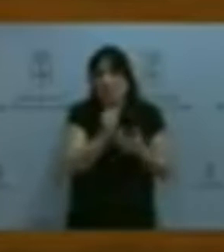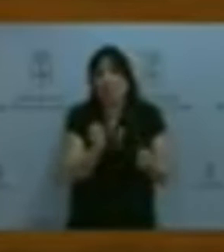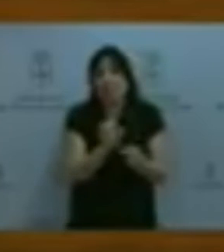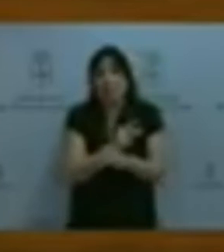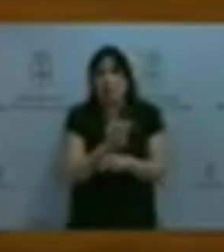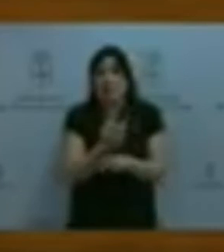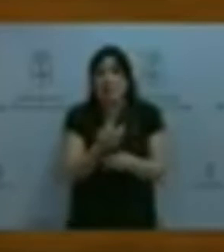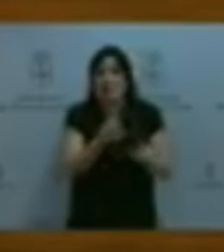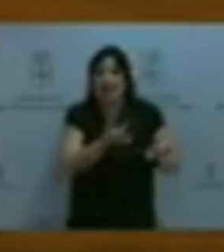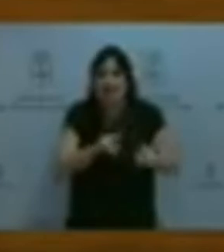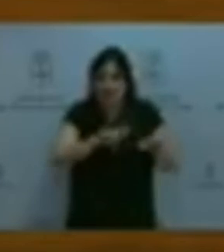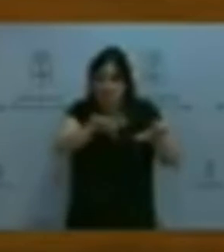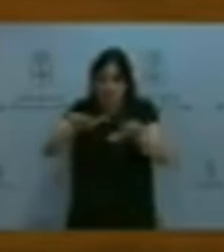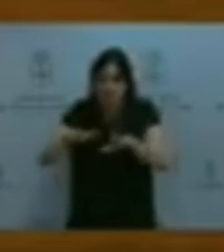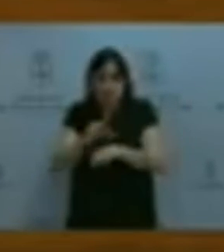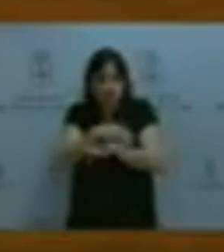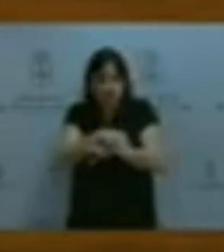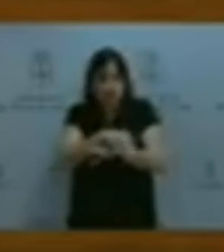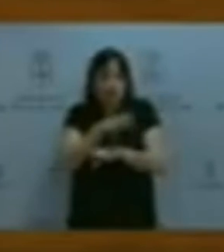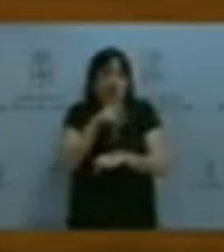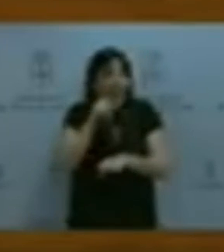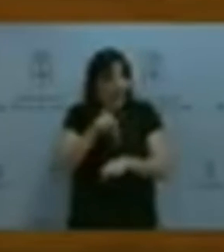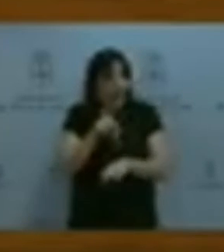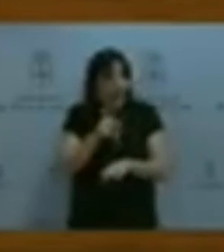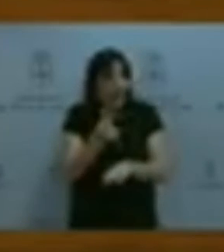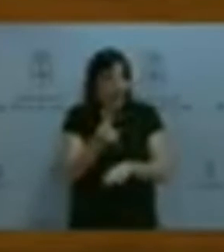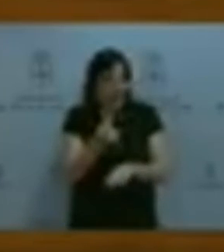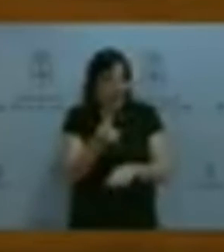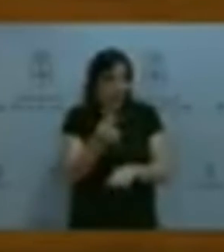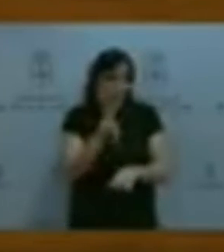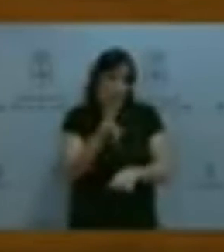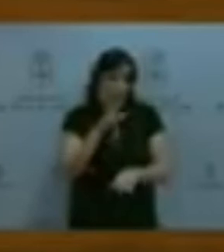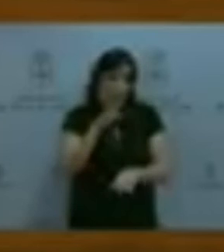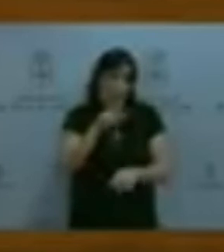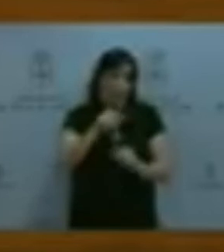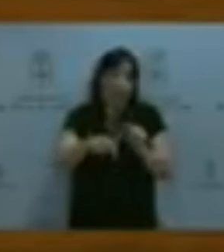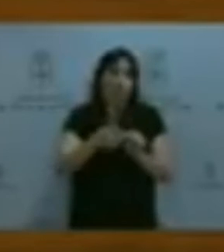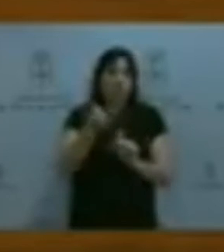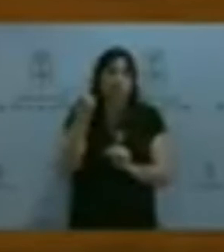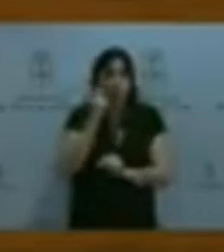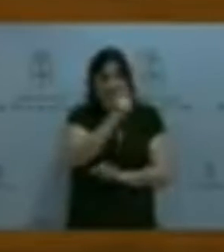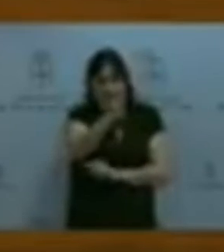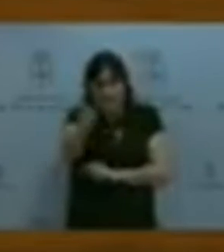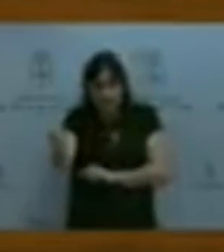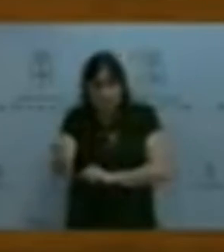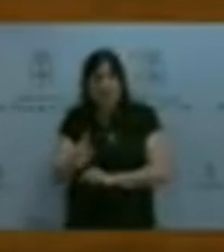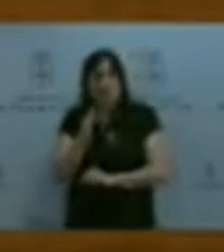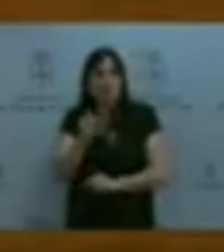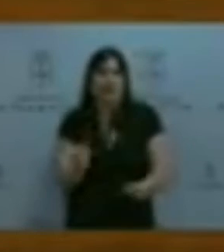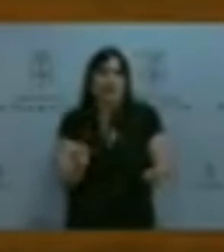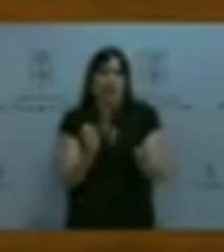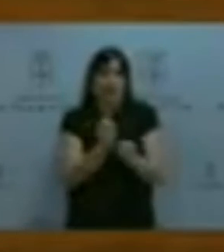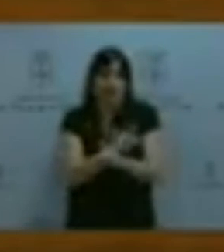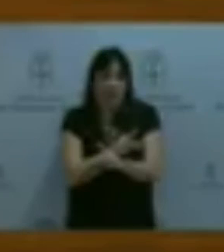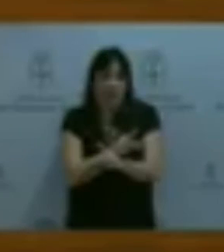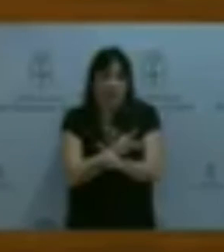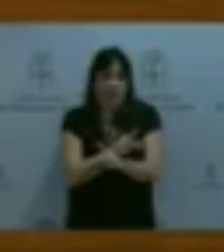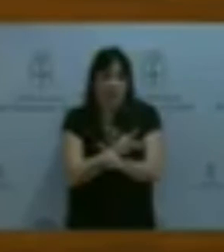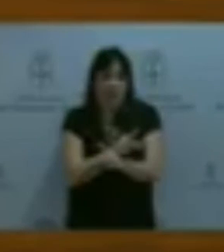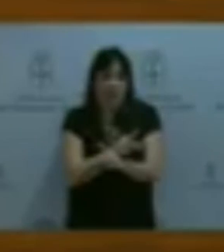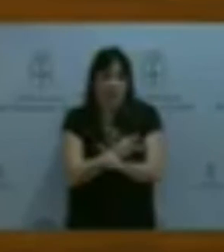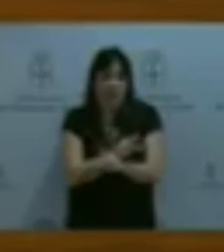pagar las pensiones. Por otro lado, tampoco esperen que la Seguridad Social, que desde principios del año estaba de